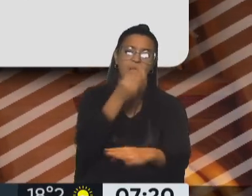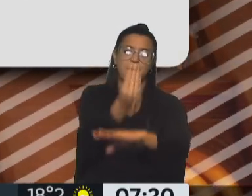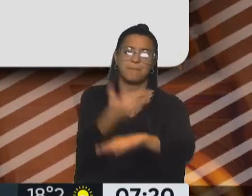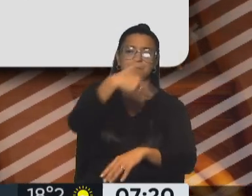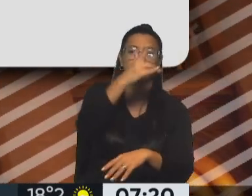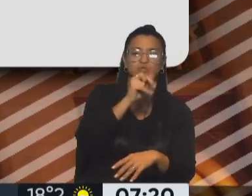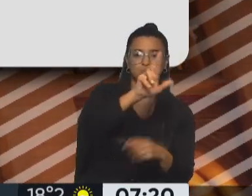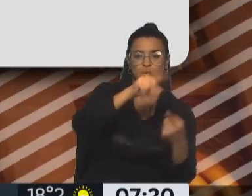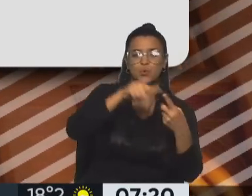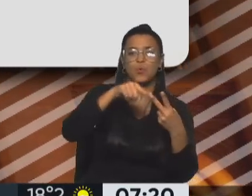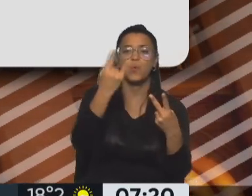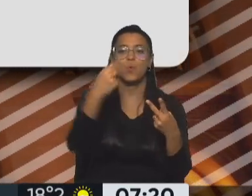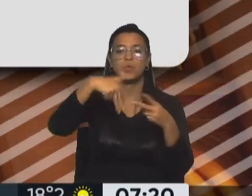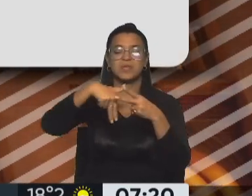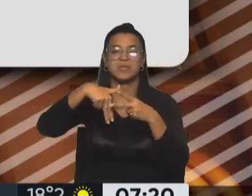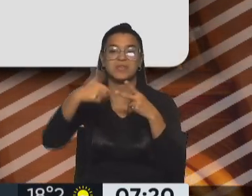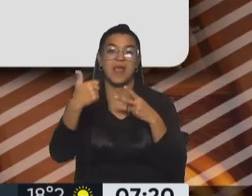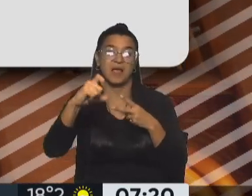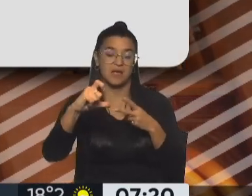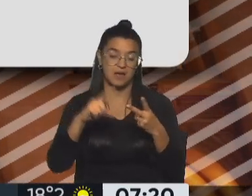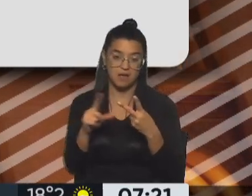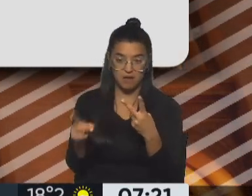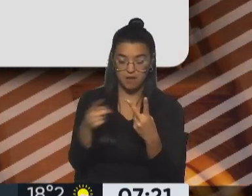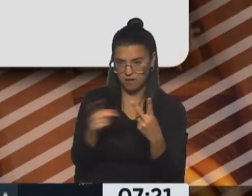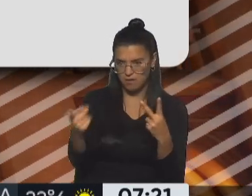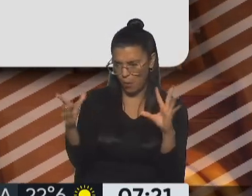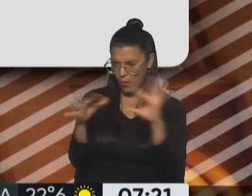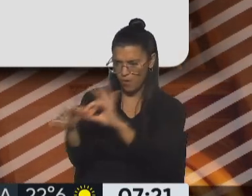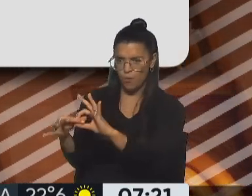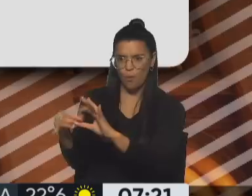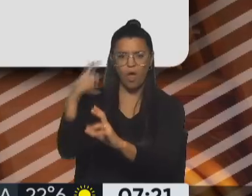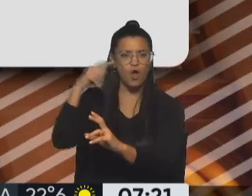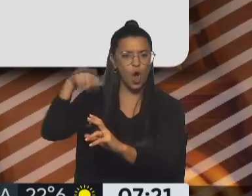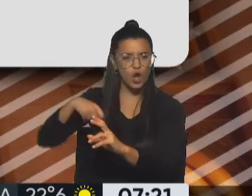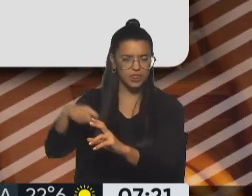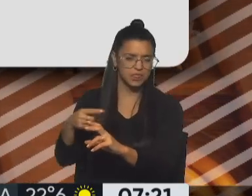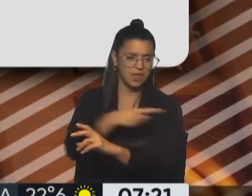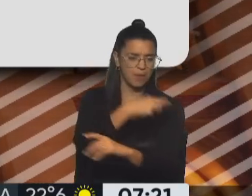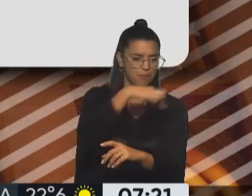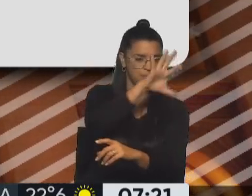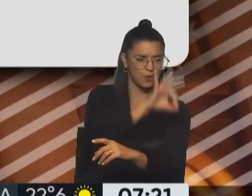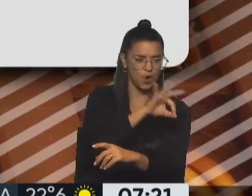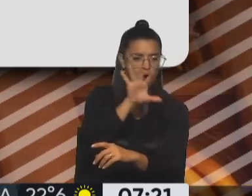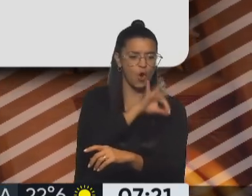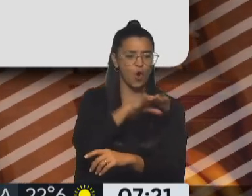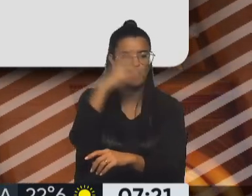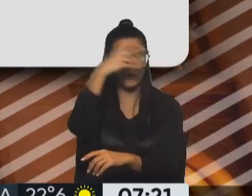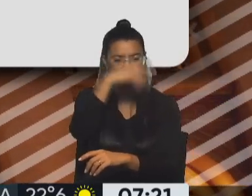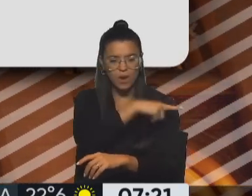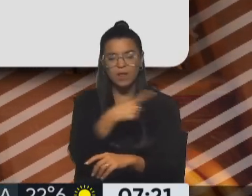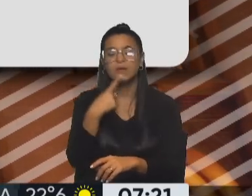y UNAC. Frenamos. ¿Pero que incluye a la Corte en eso? ¿Hay un vínculo entre la Corte y el PRO o Patricia Habrá querido Bullrich? decir que